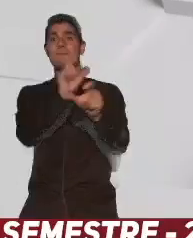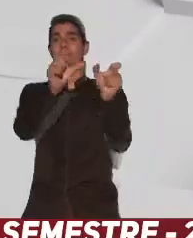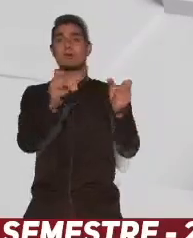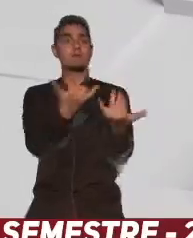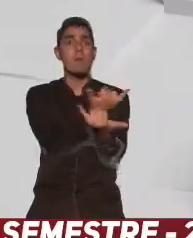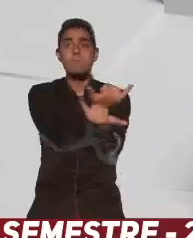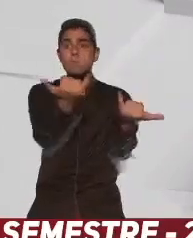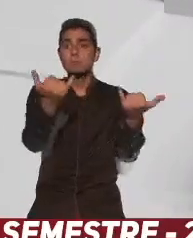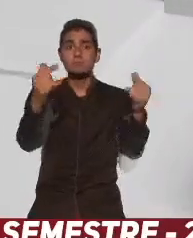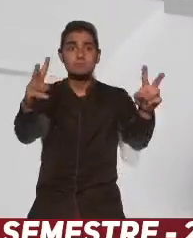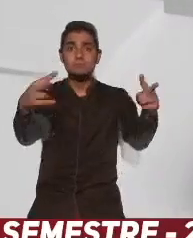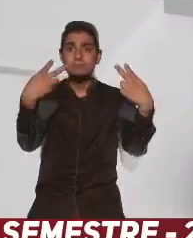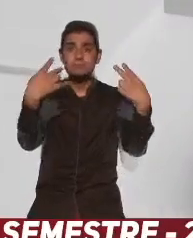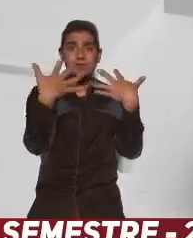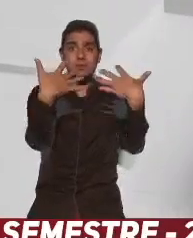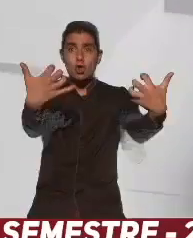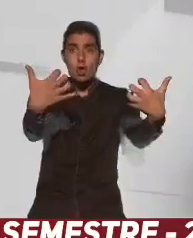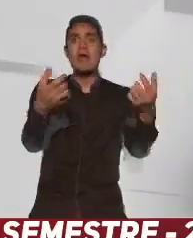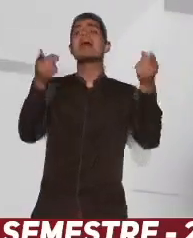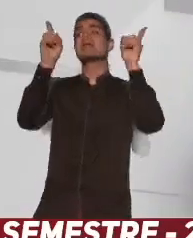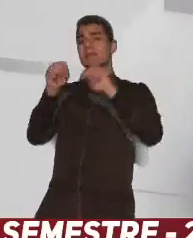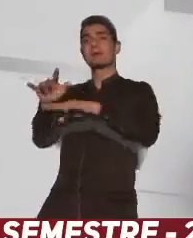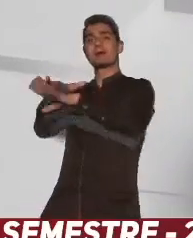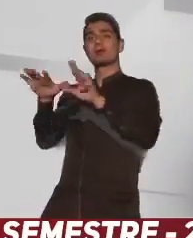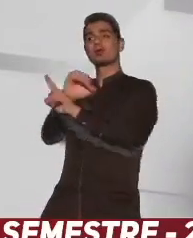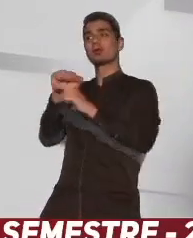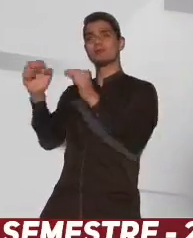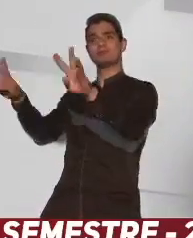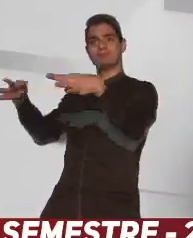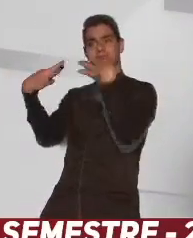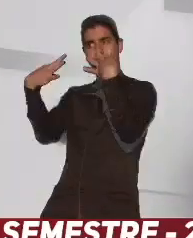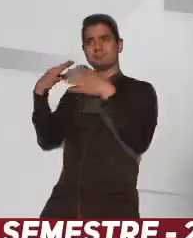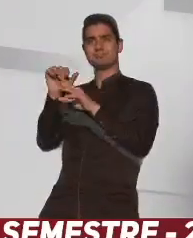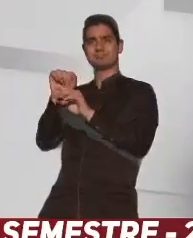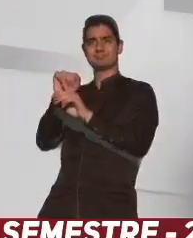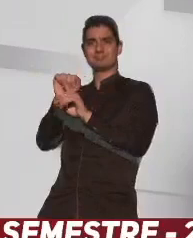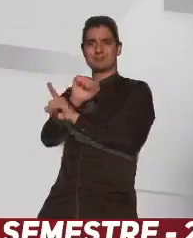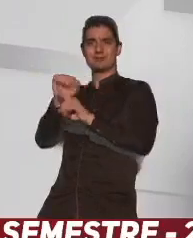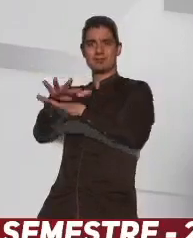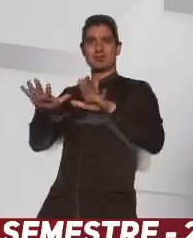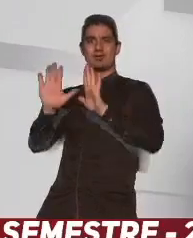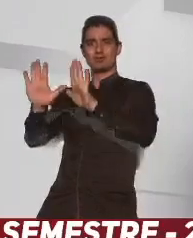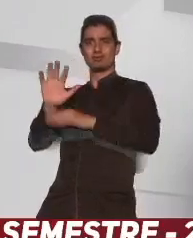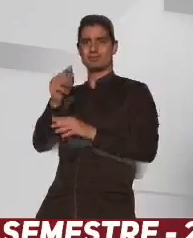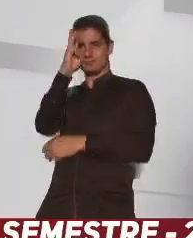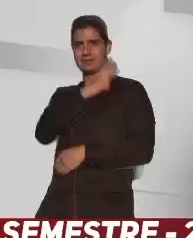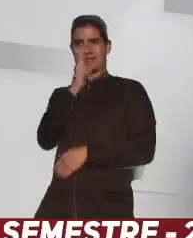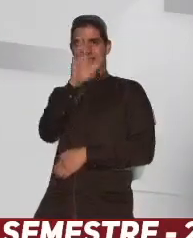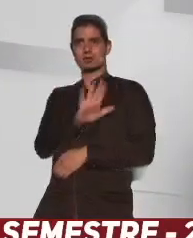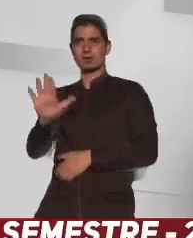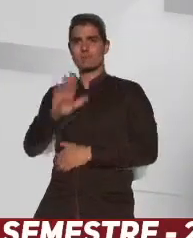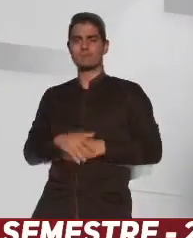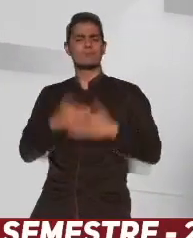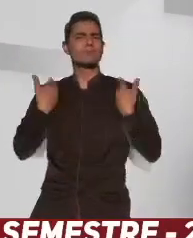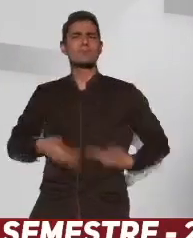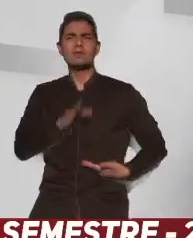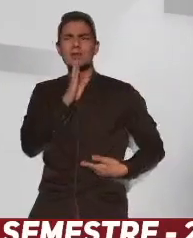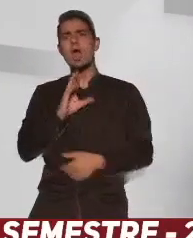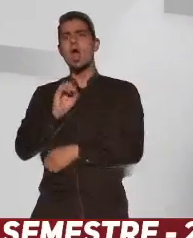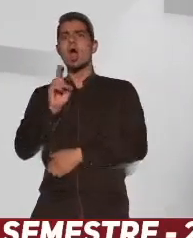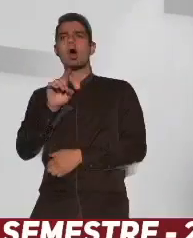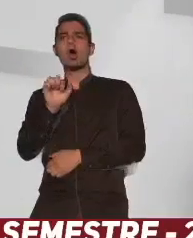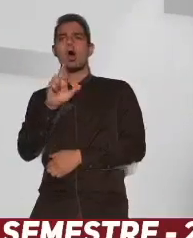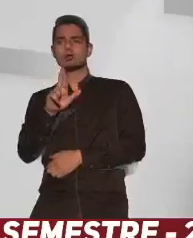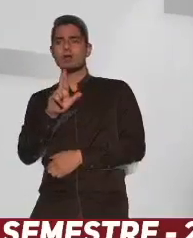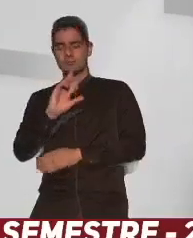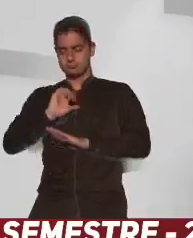están viendo a través de las redes sociales de nuestro Ejército Nacional. Quien les habla es el brigadier general Óscar Leonel Murillo Díaz, comandante de